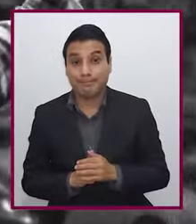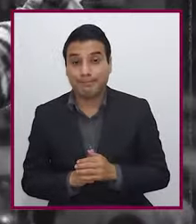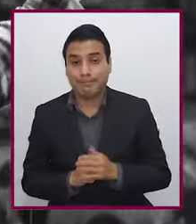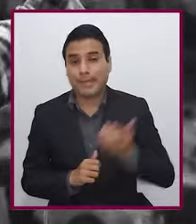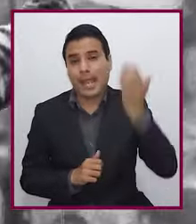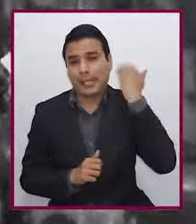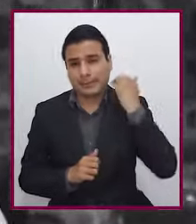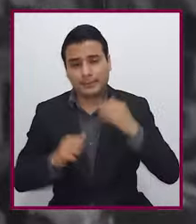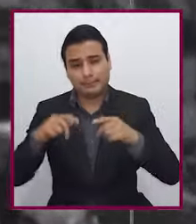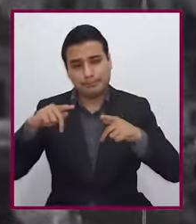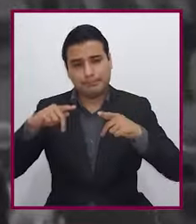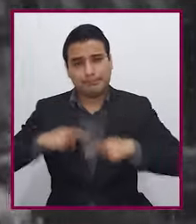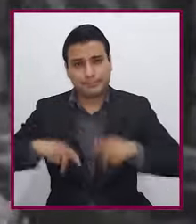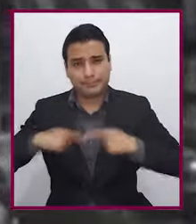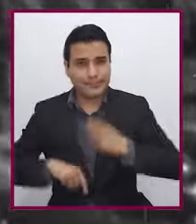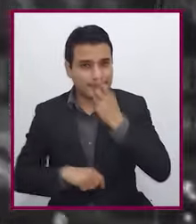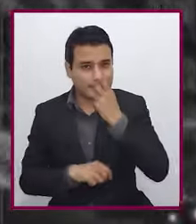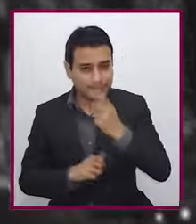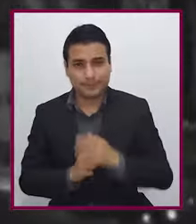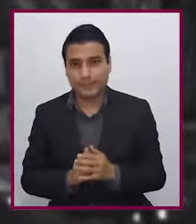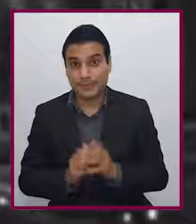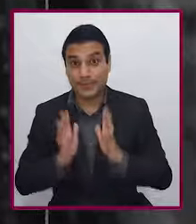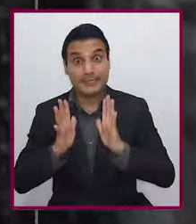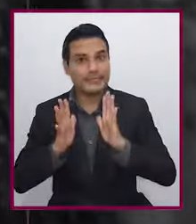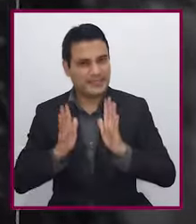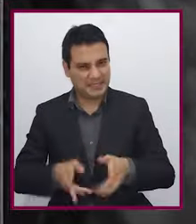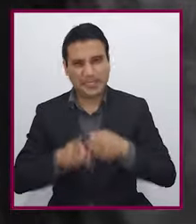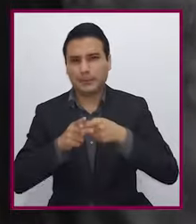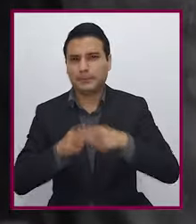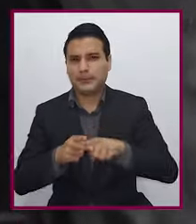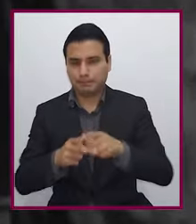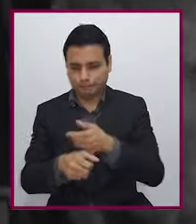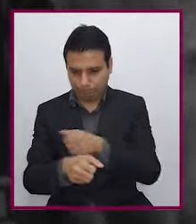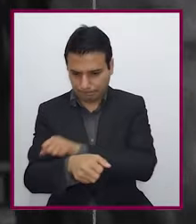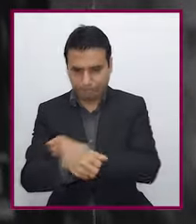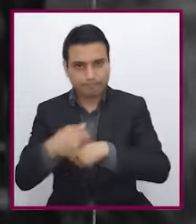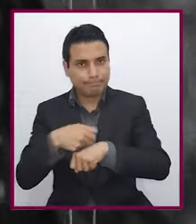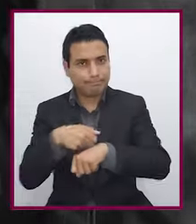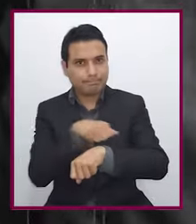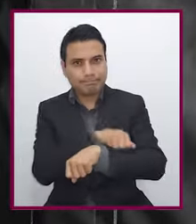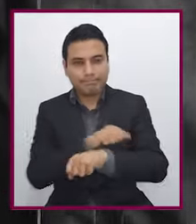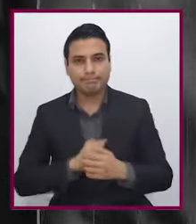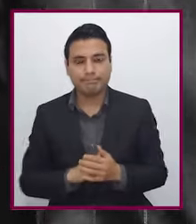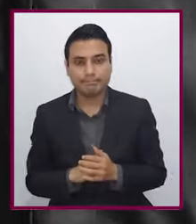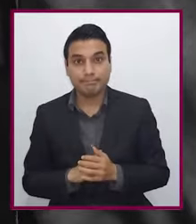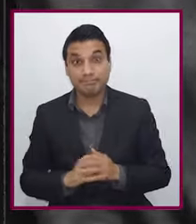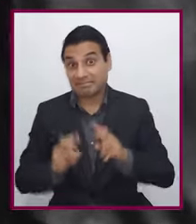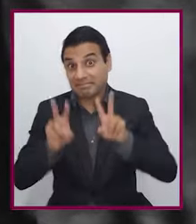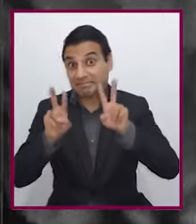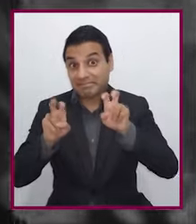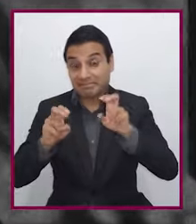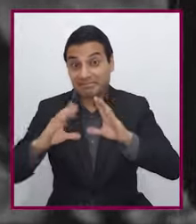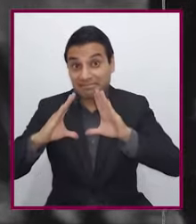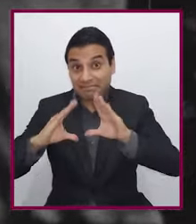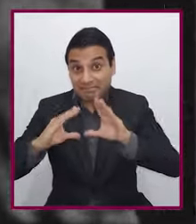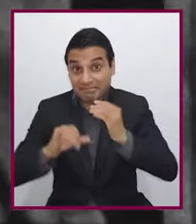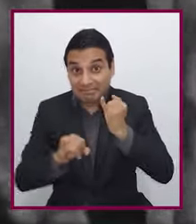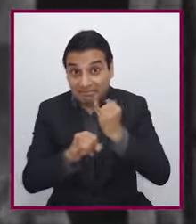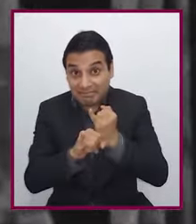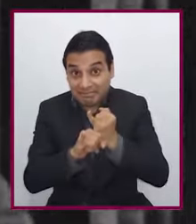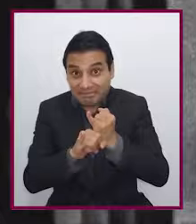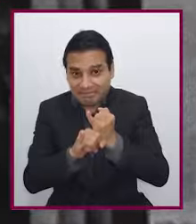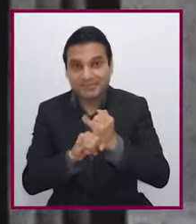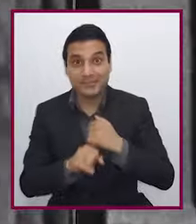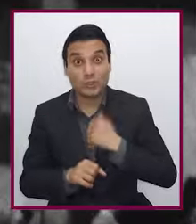Bueno. Pues como decían en mi época, a lo que te truje, chencha. Y con eso de la